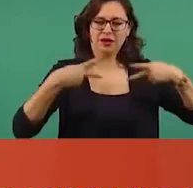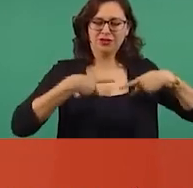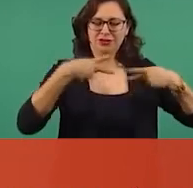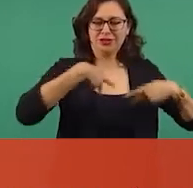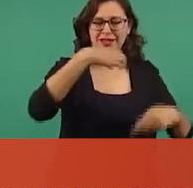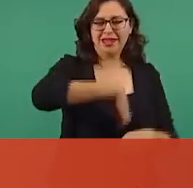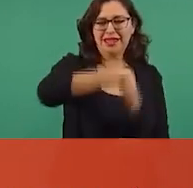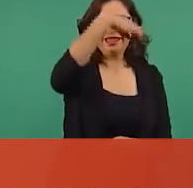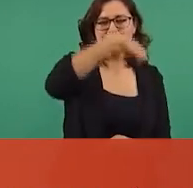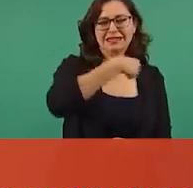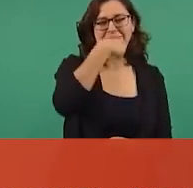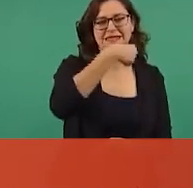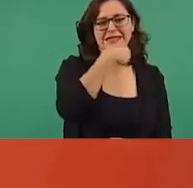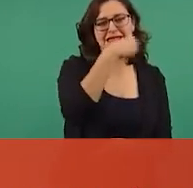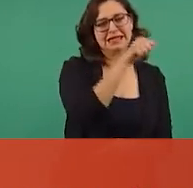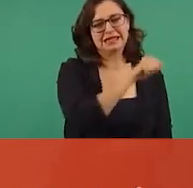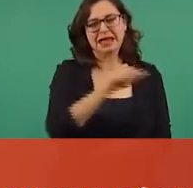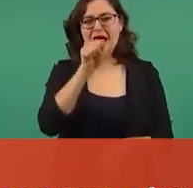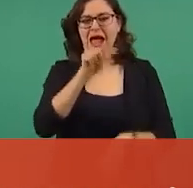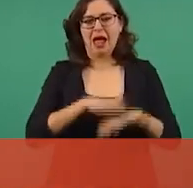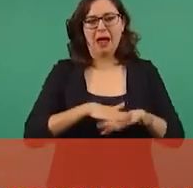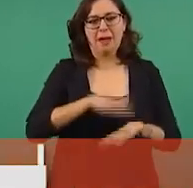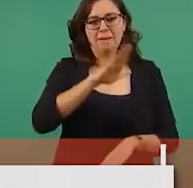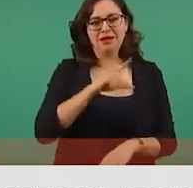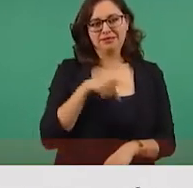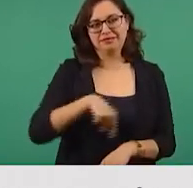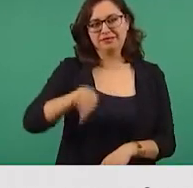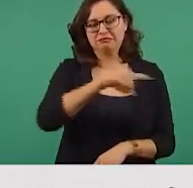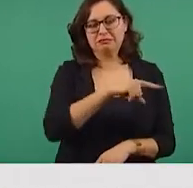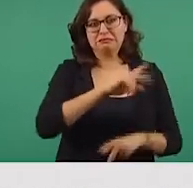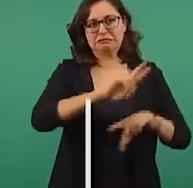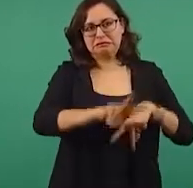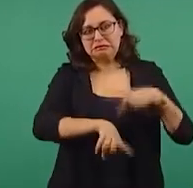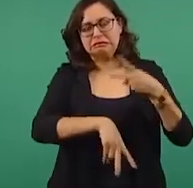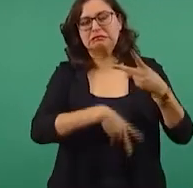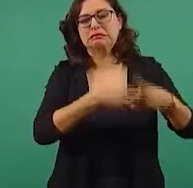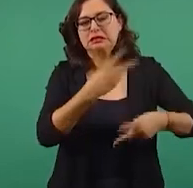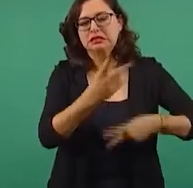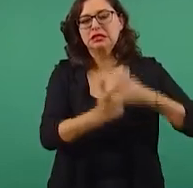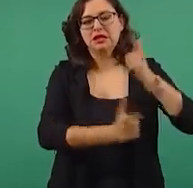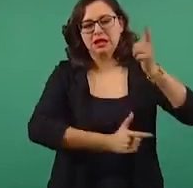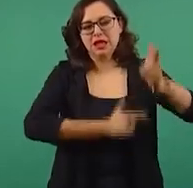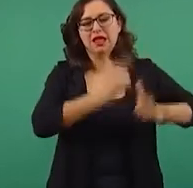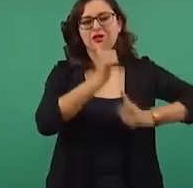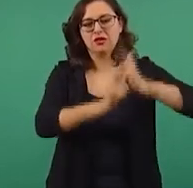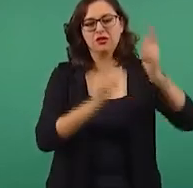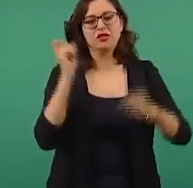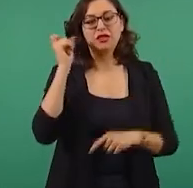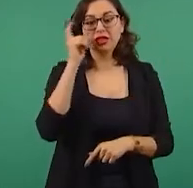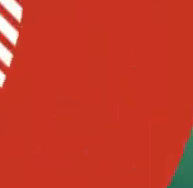que les costaba más asistir a los centros de vacunación.